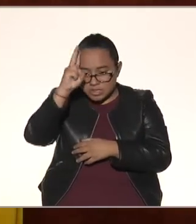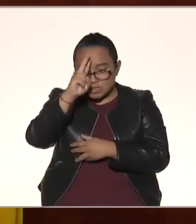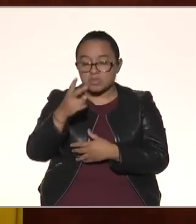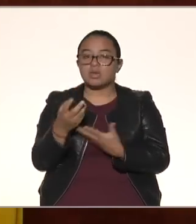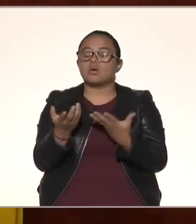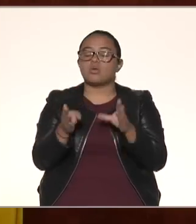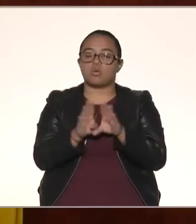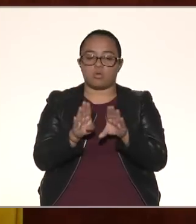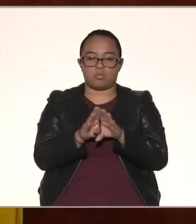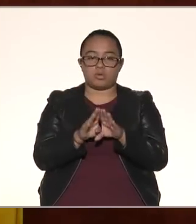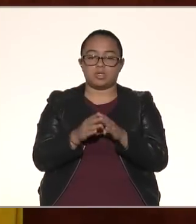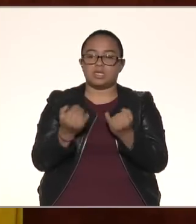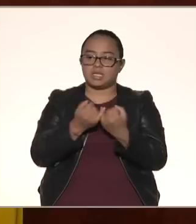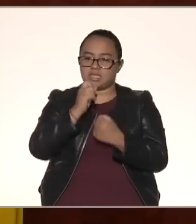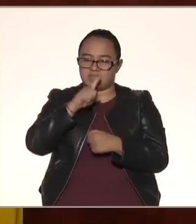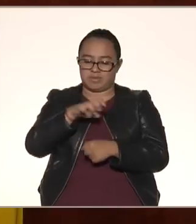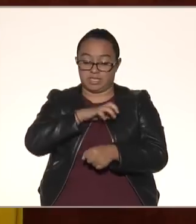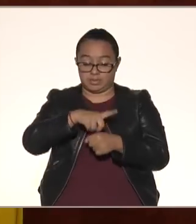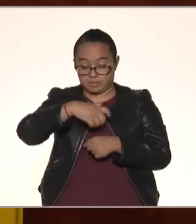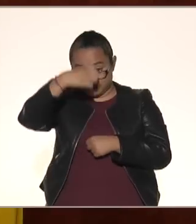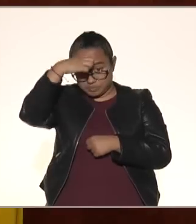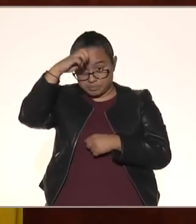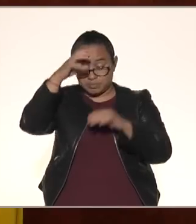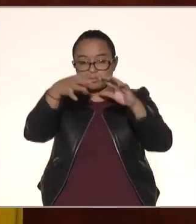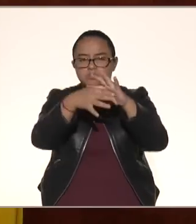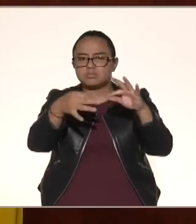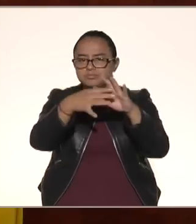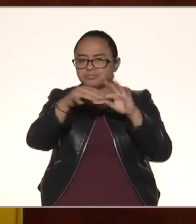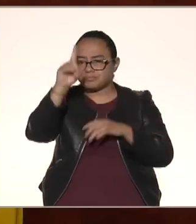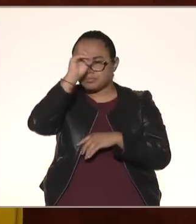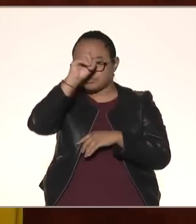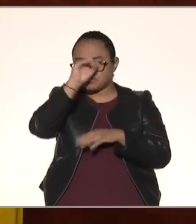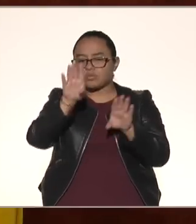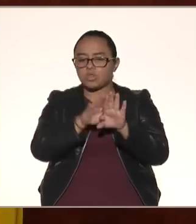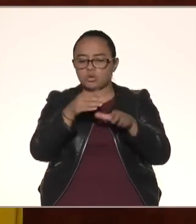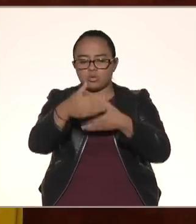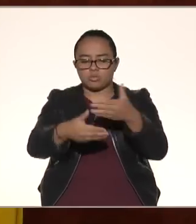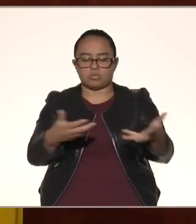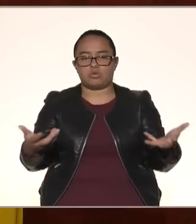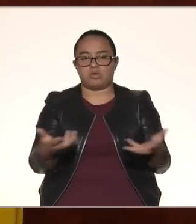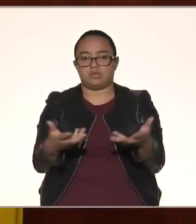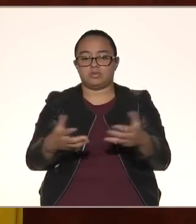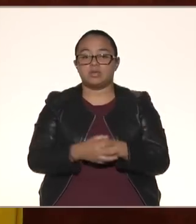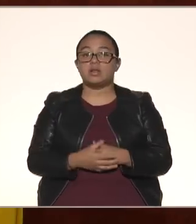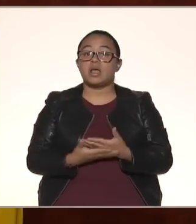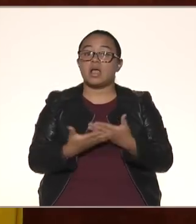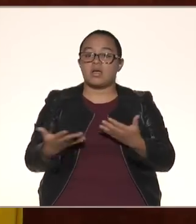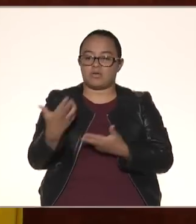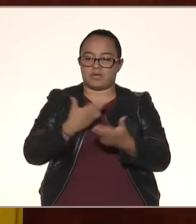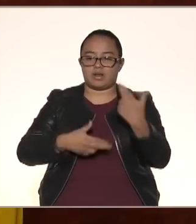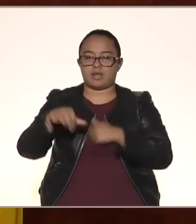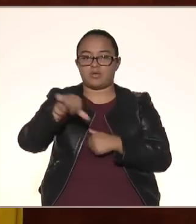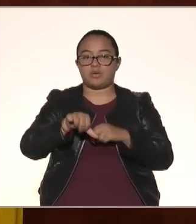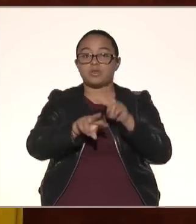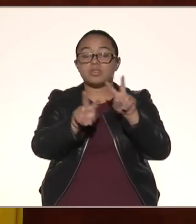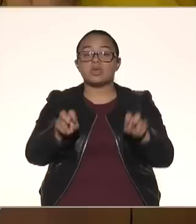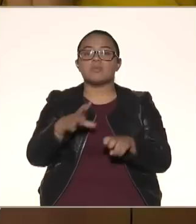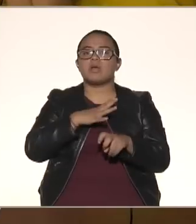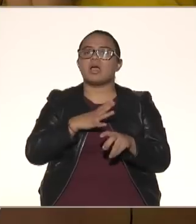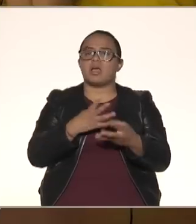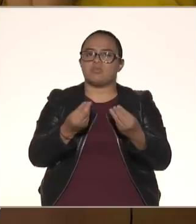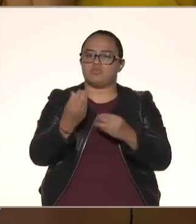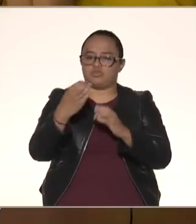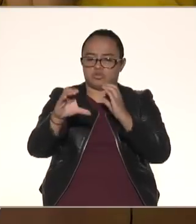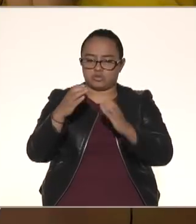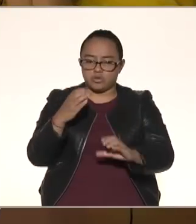encontraron y nuestros especialistas nos van a saber guiar en este proceso. Y bueno, volviendo al tema de hoy, tenemos ya varios comentarios,